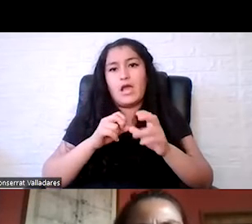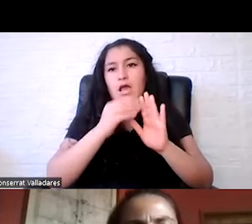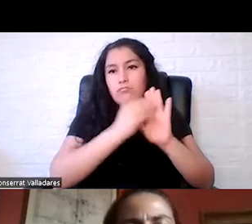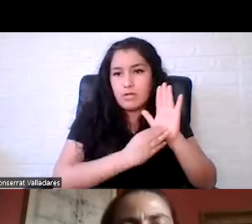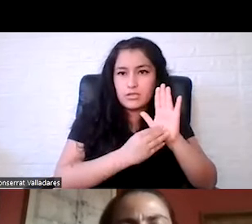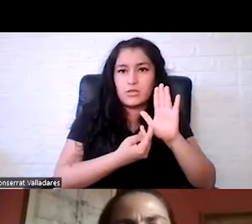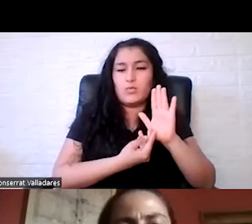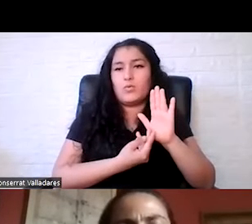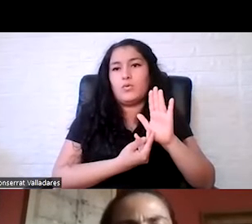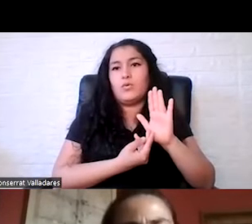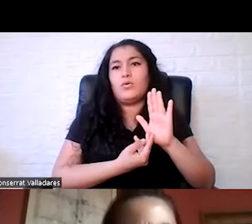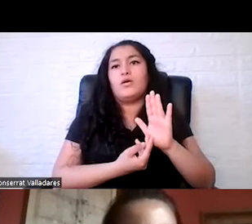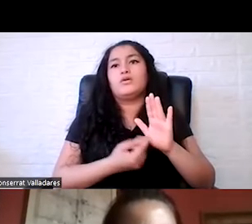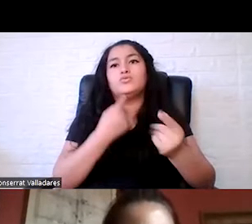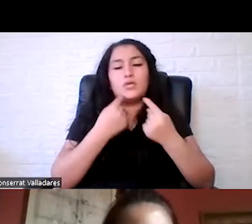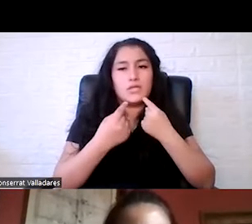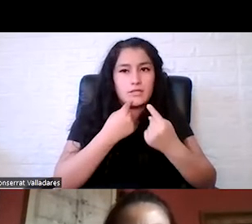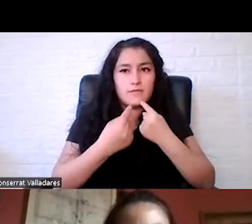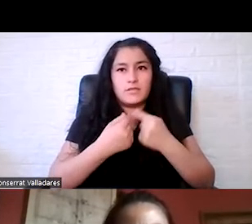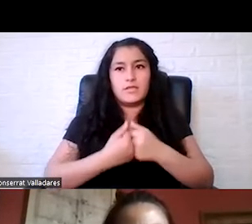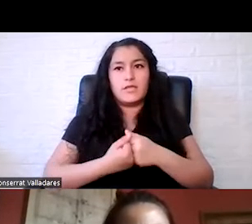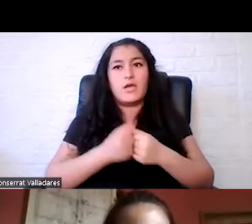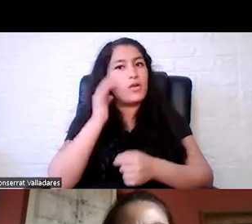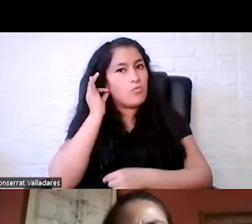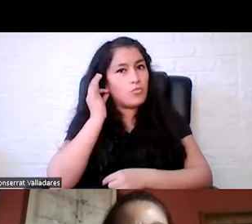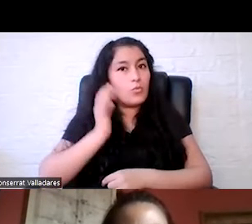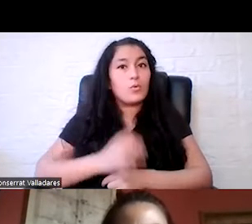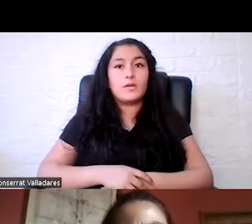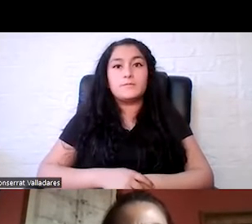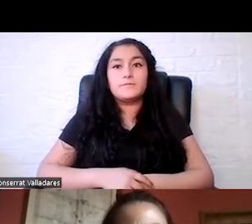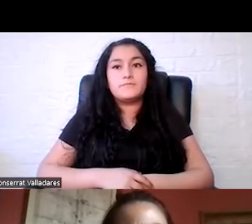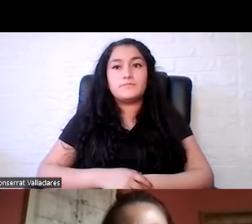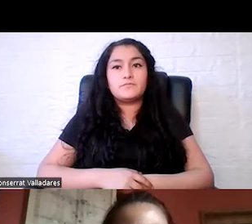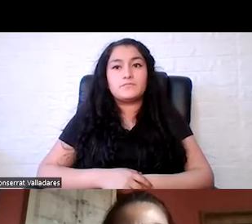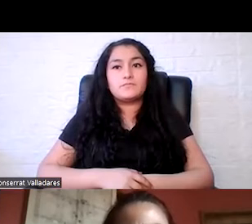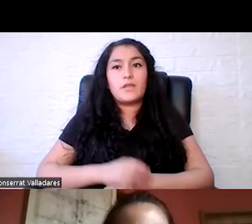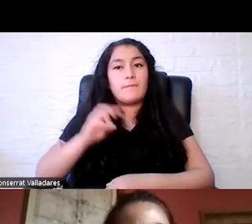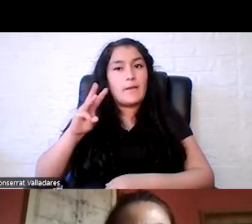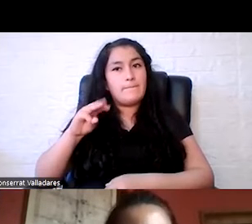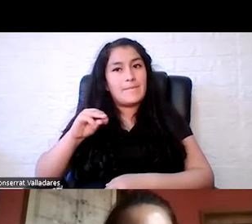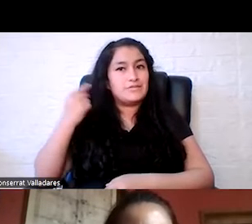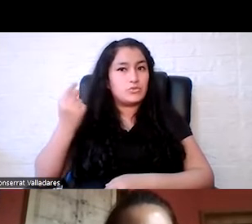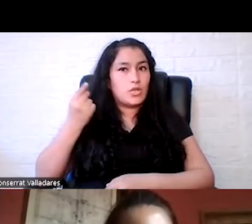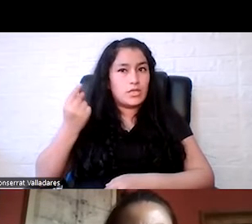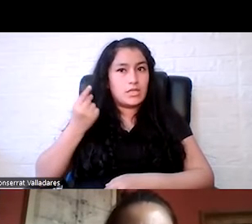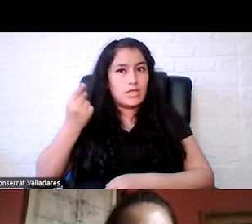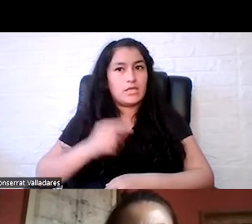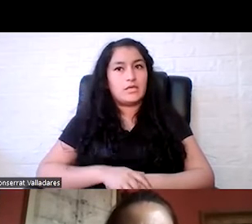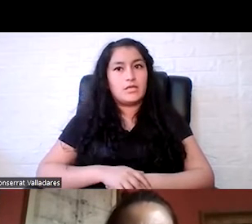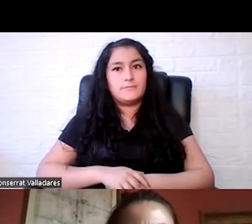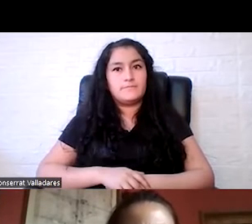tema, entrevisté a una mujer, madre soltera, que hay muchísimas madres solteras en ese